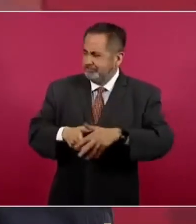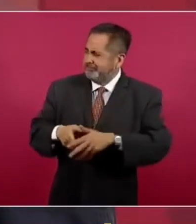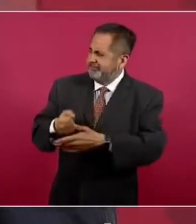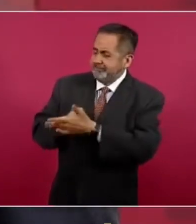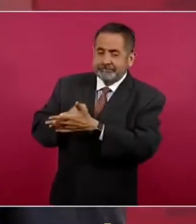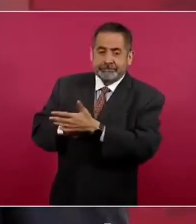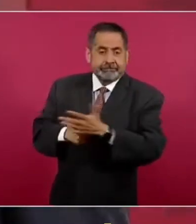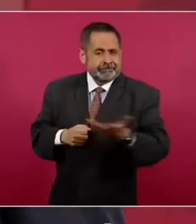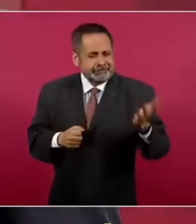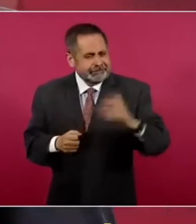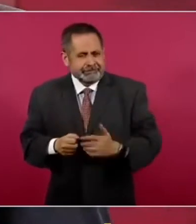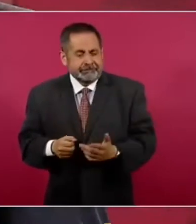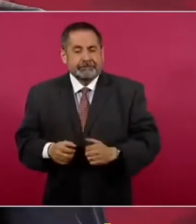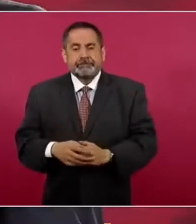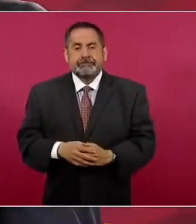Ahora,